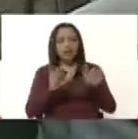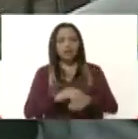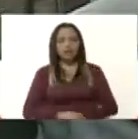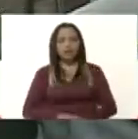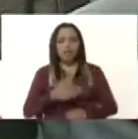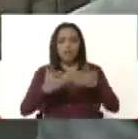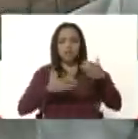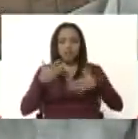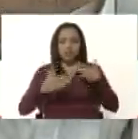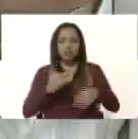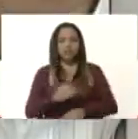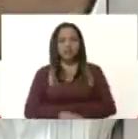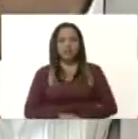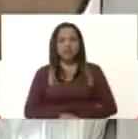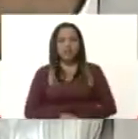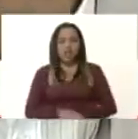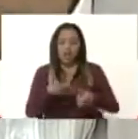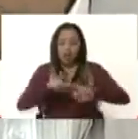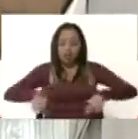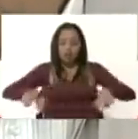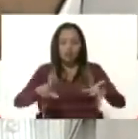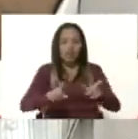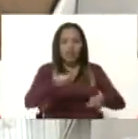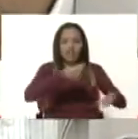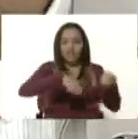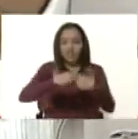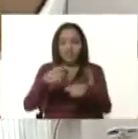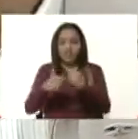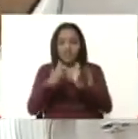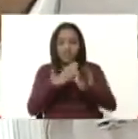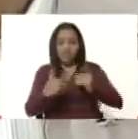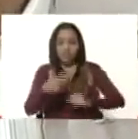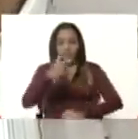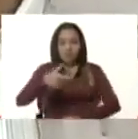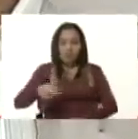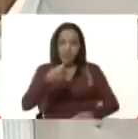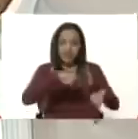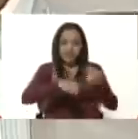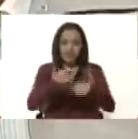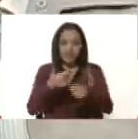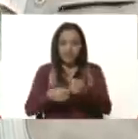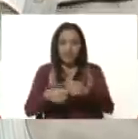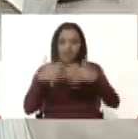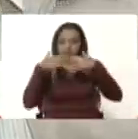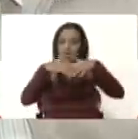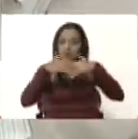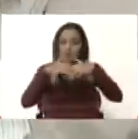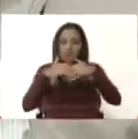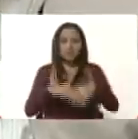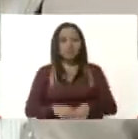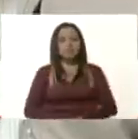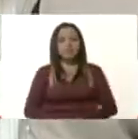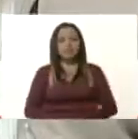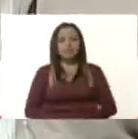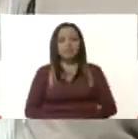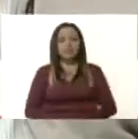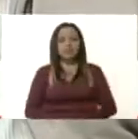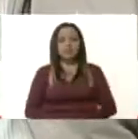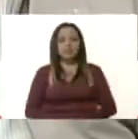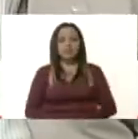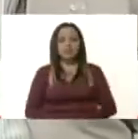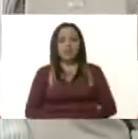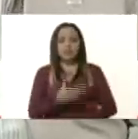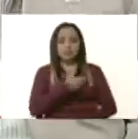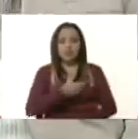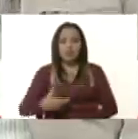acto a los comercios, a todo el sector comercial, a todos los empresarios, a todas las empresarias. El